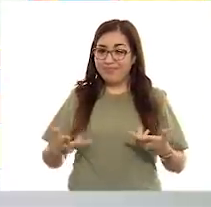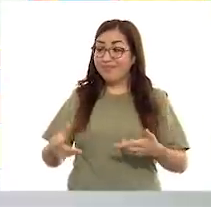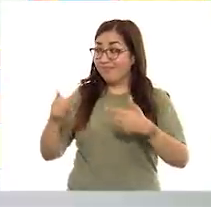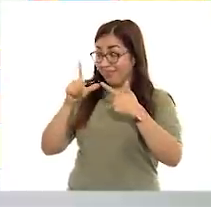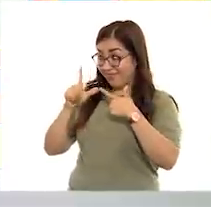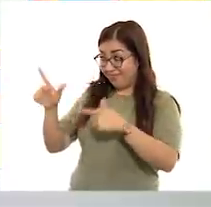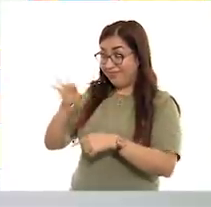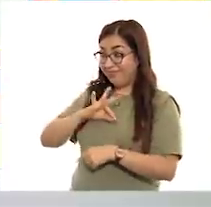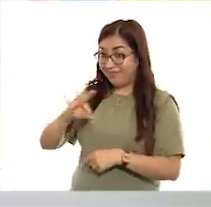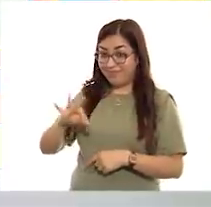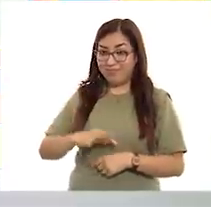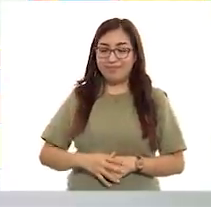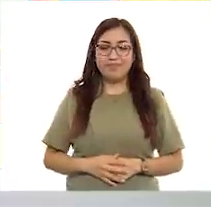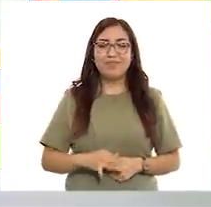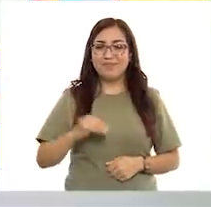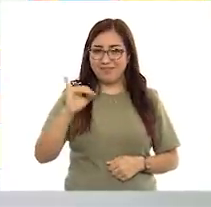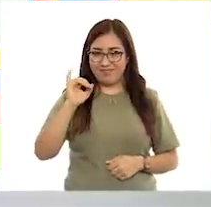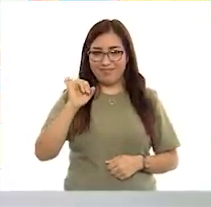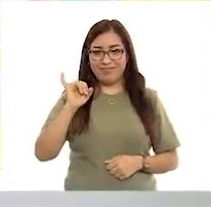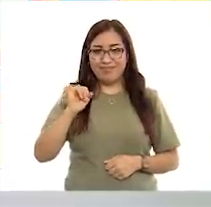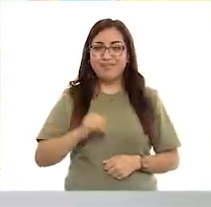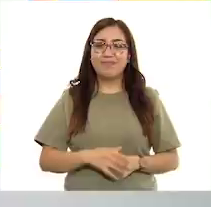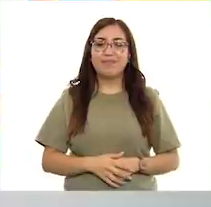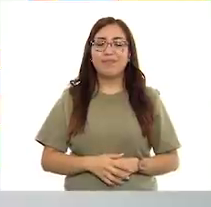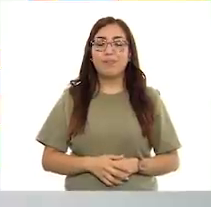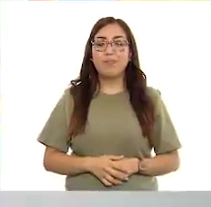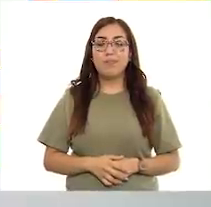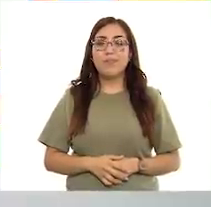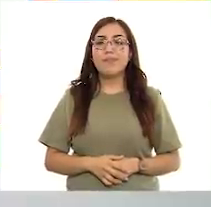seguir? Sí, continuemos.